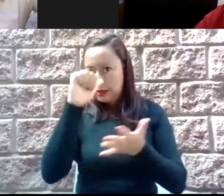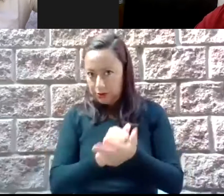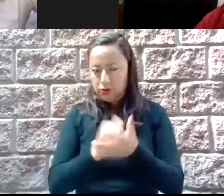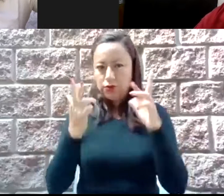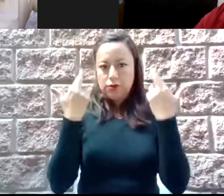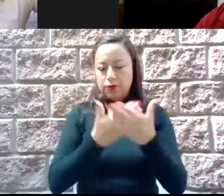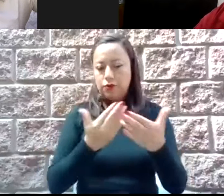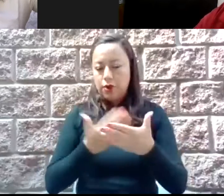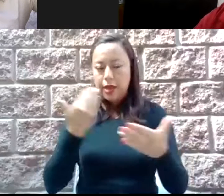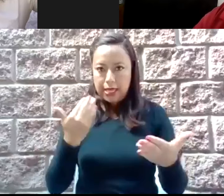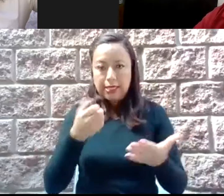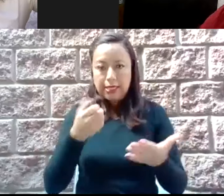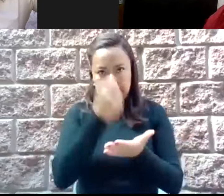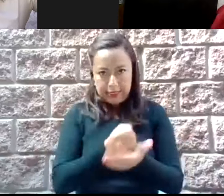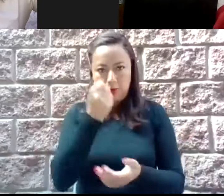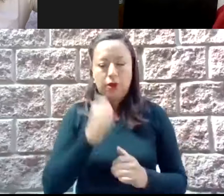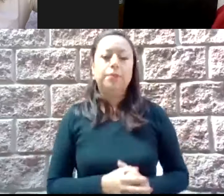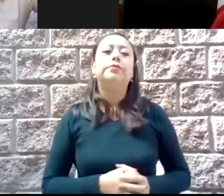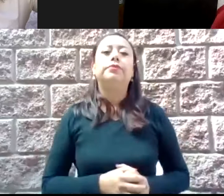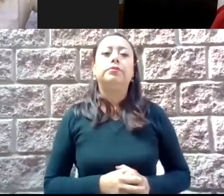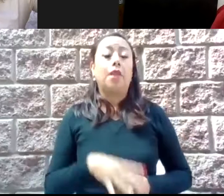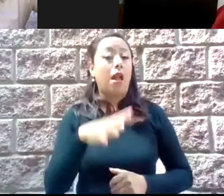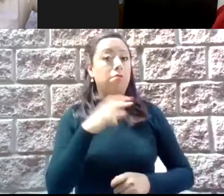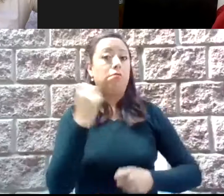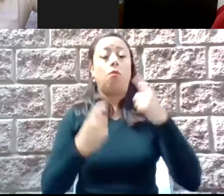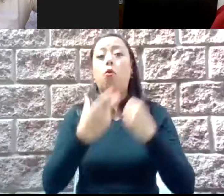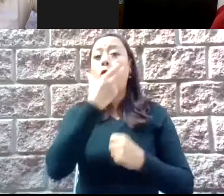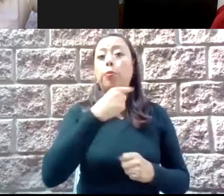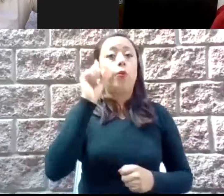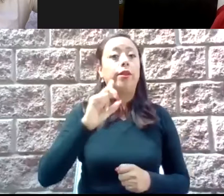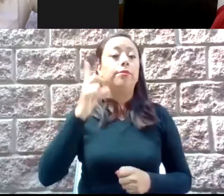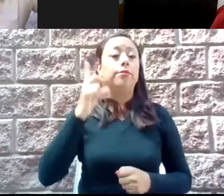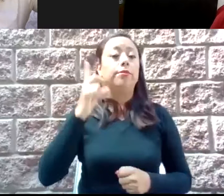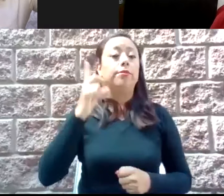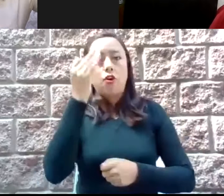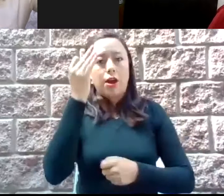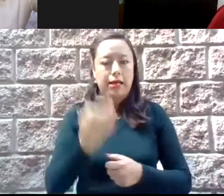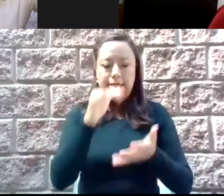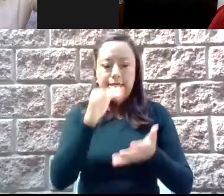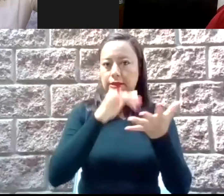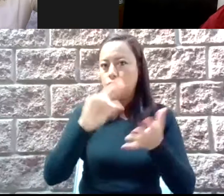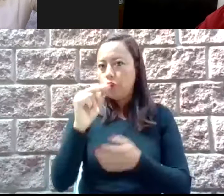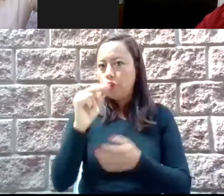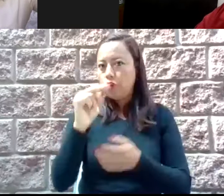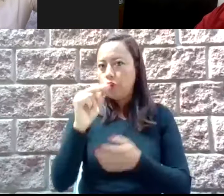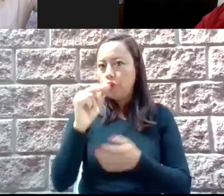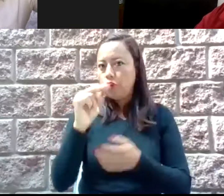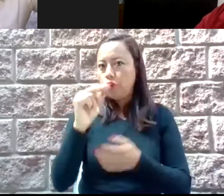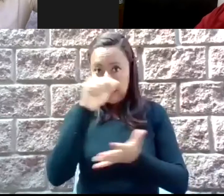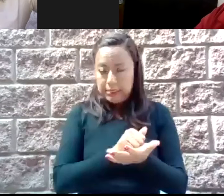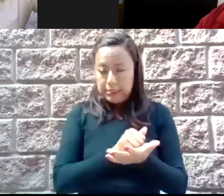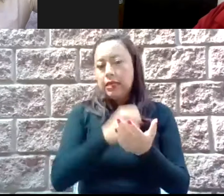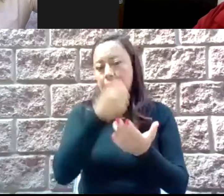Y si es de aprobarse, ¿existe alguna diputada o diputada en contra de omitir la lectura del acta y de la aprobación en sus